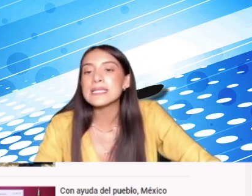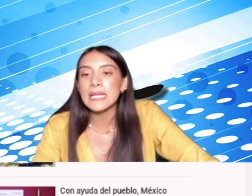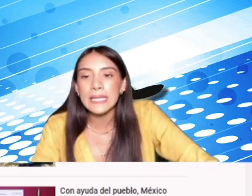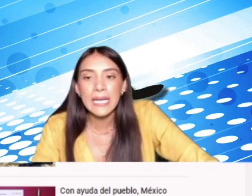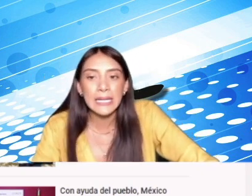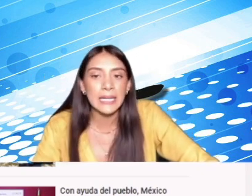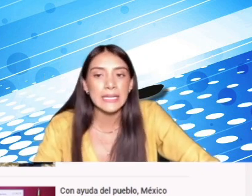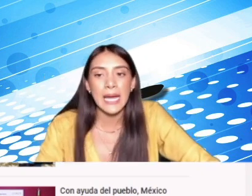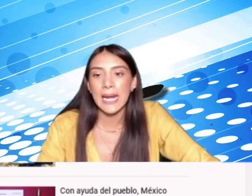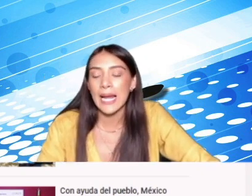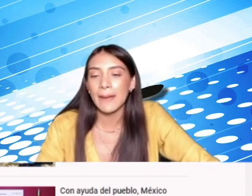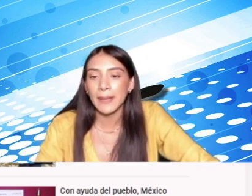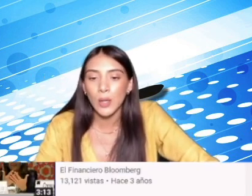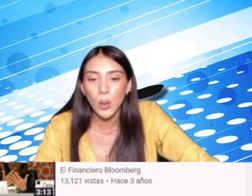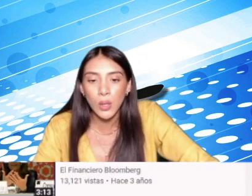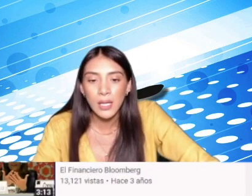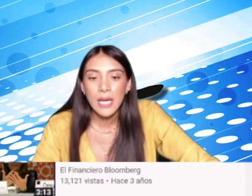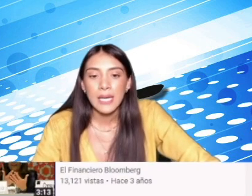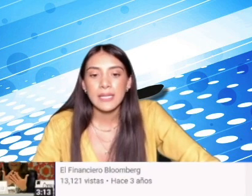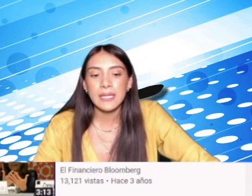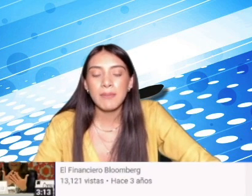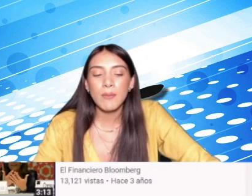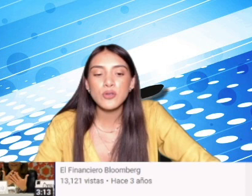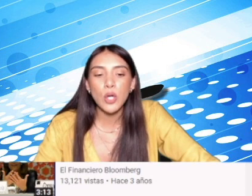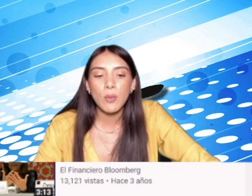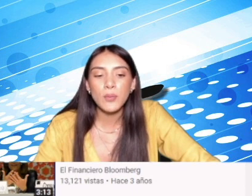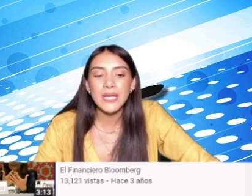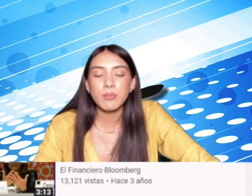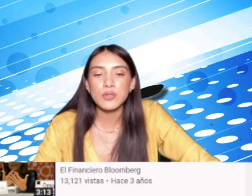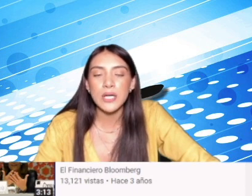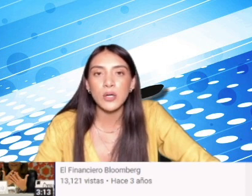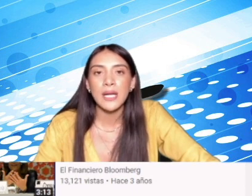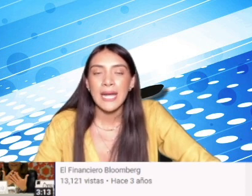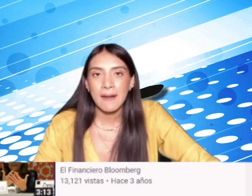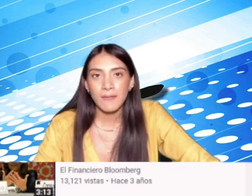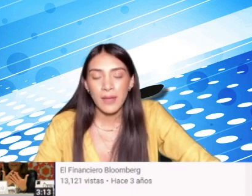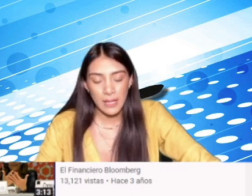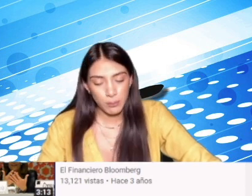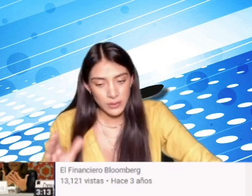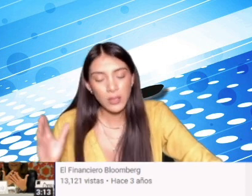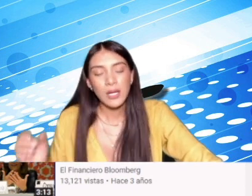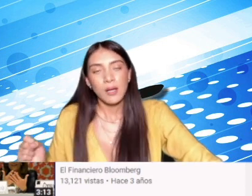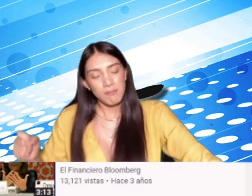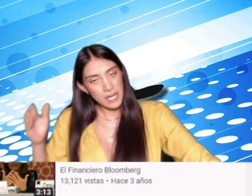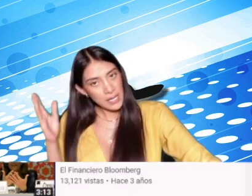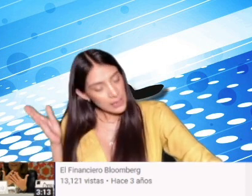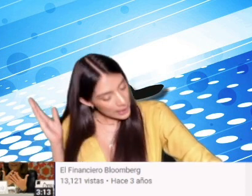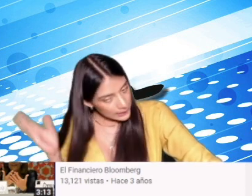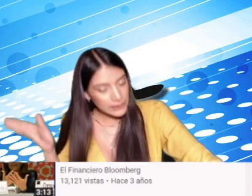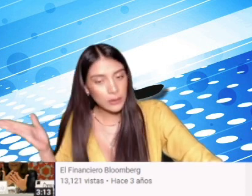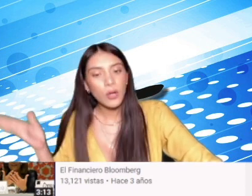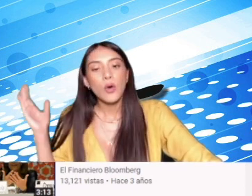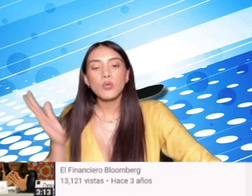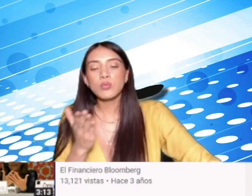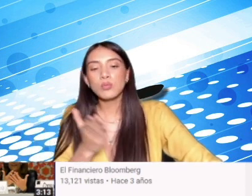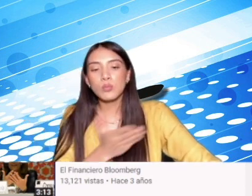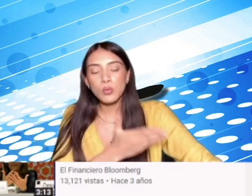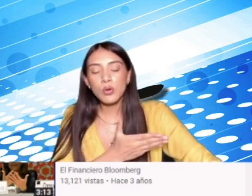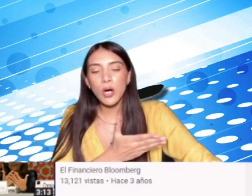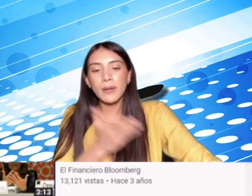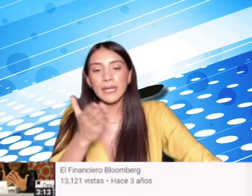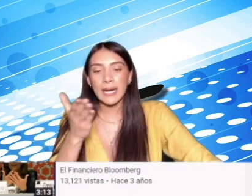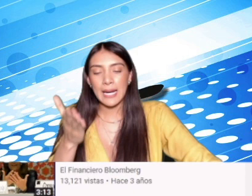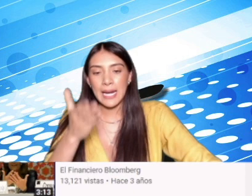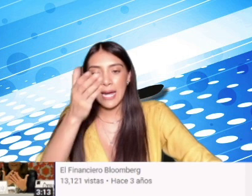inventó ese día, que ella era la mejor, y vemos cómo pues la pusieron en a la bien al tiro.